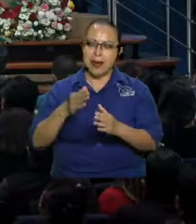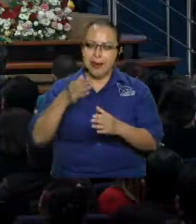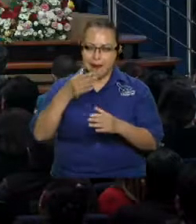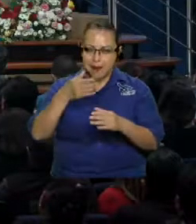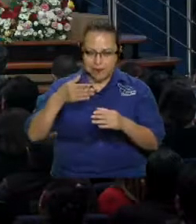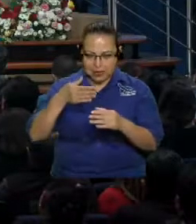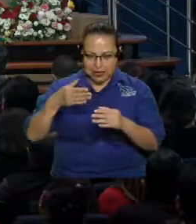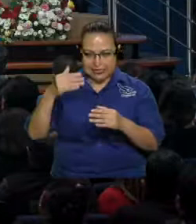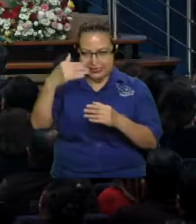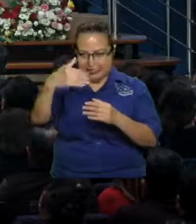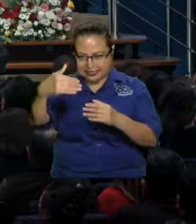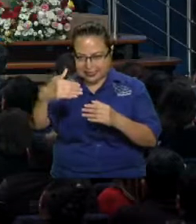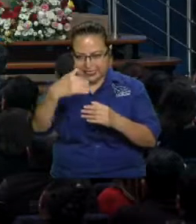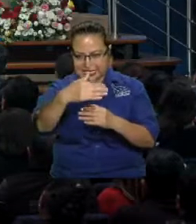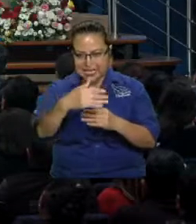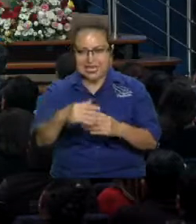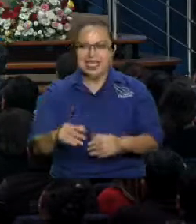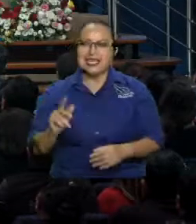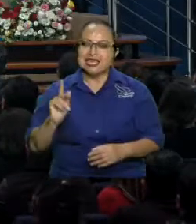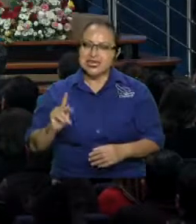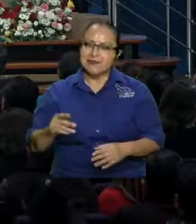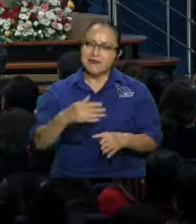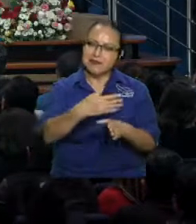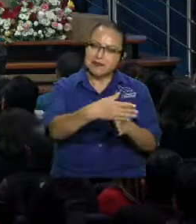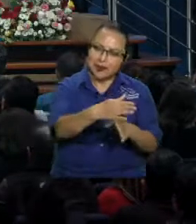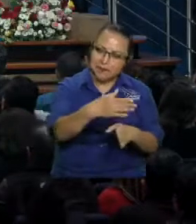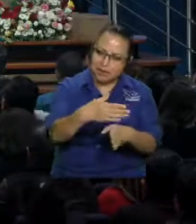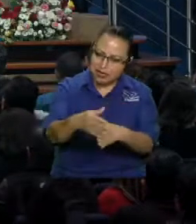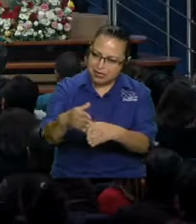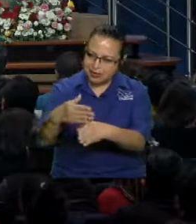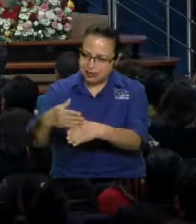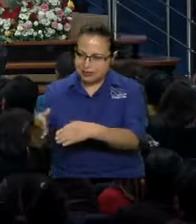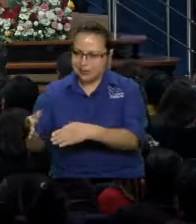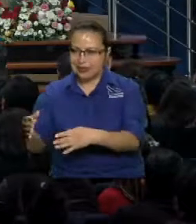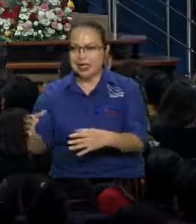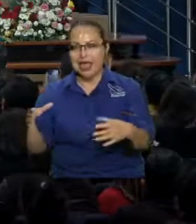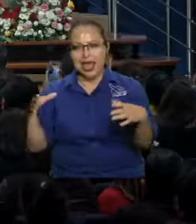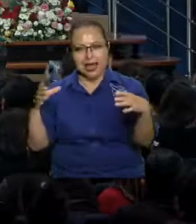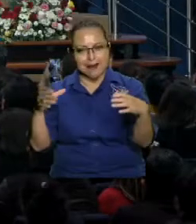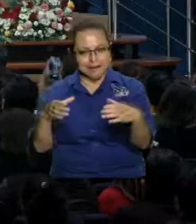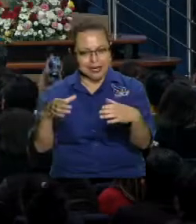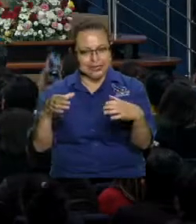partas y repartas este pastel.